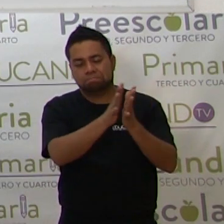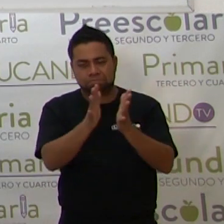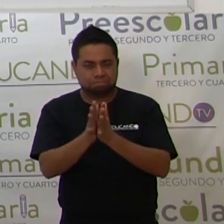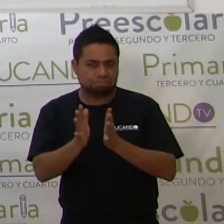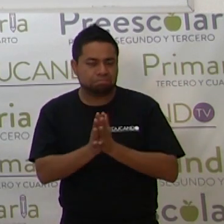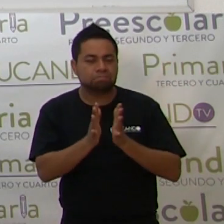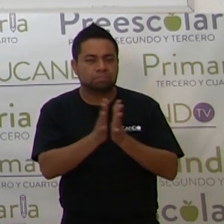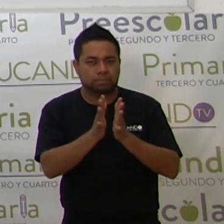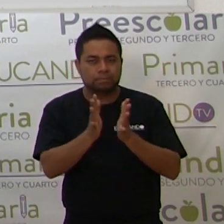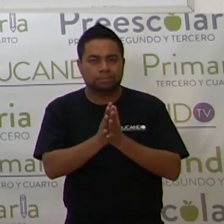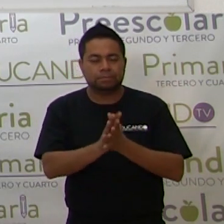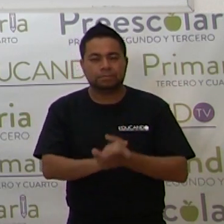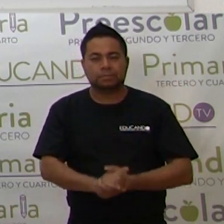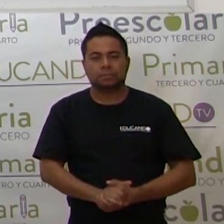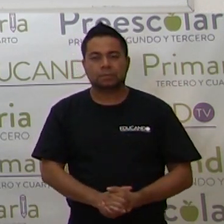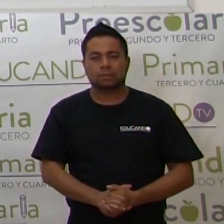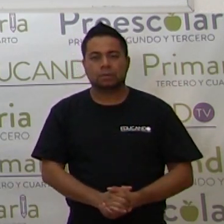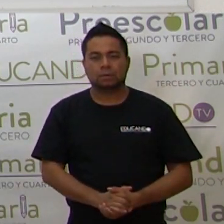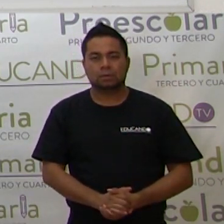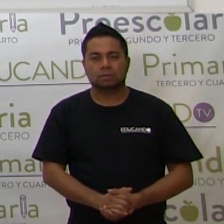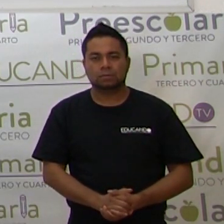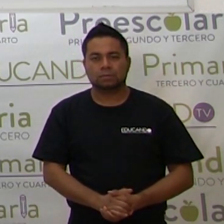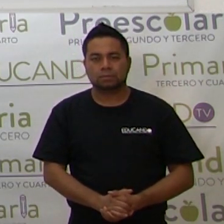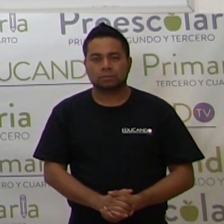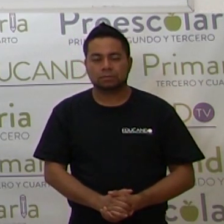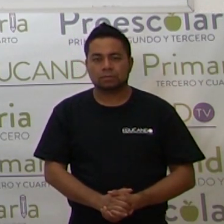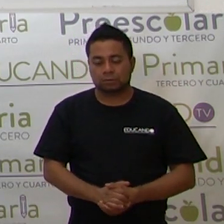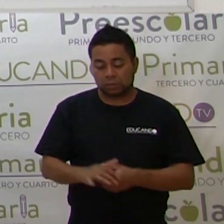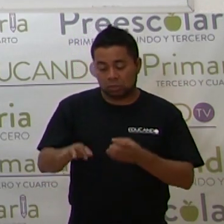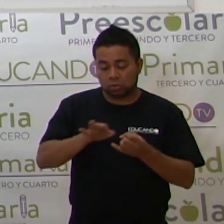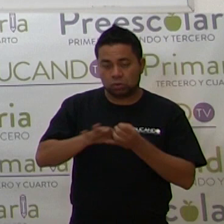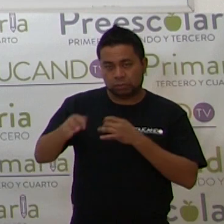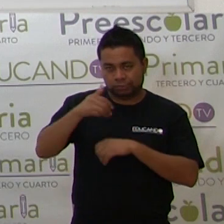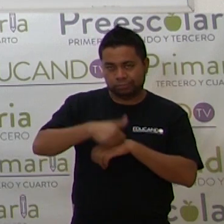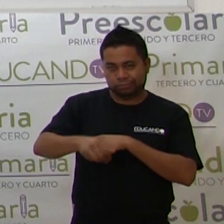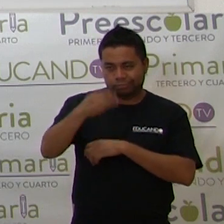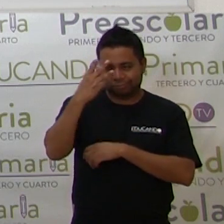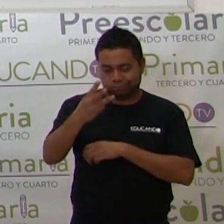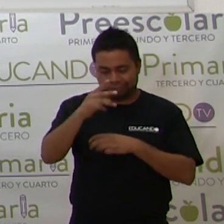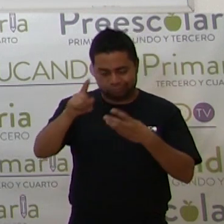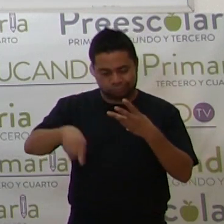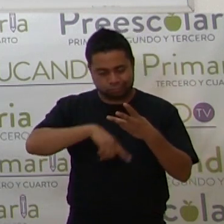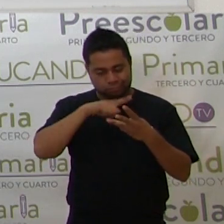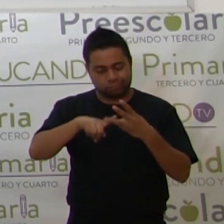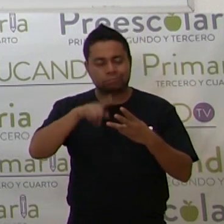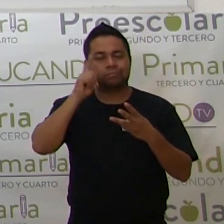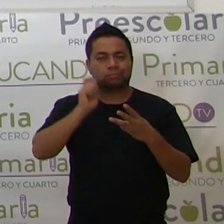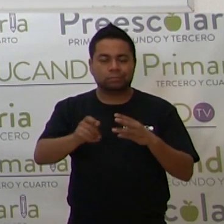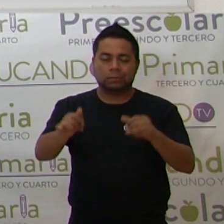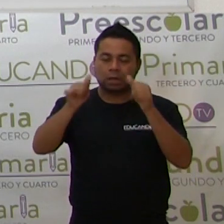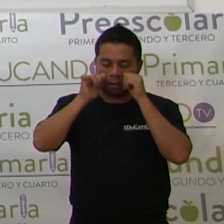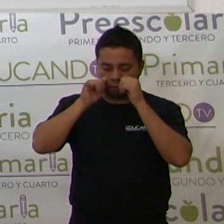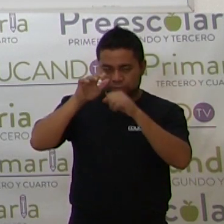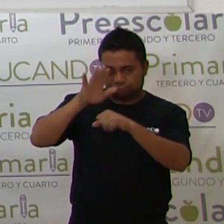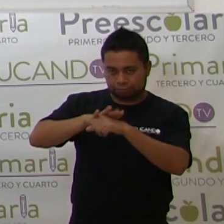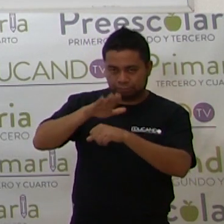participaron, bien. Y número 3, atención,